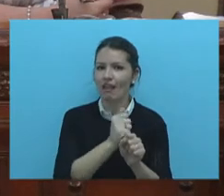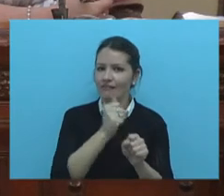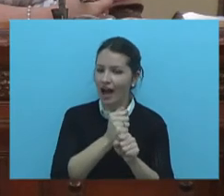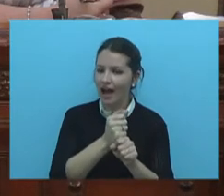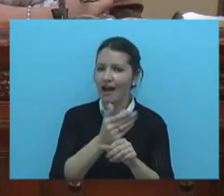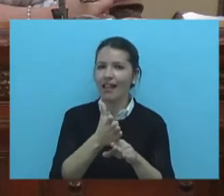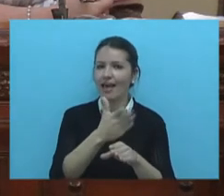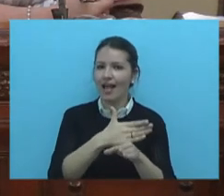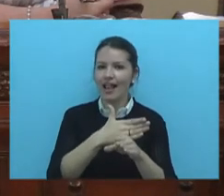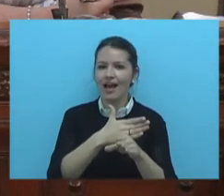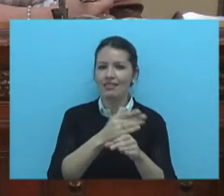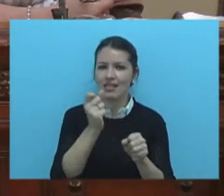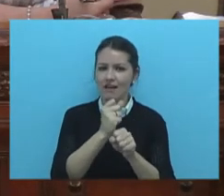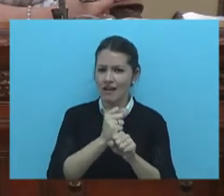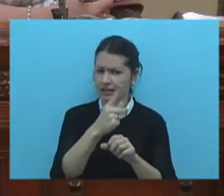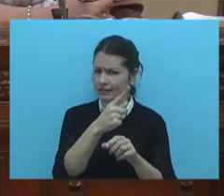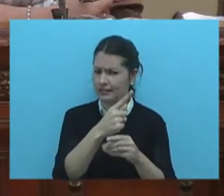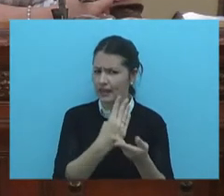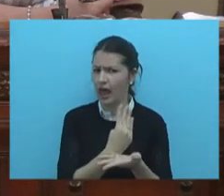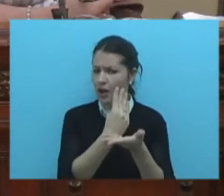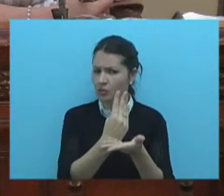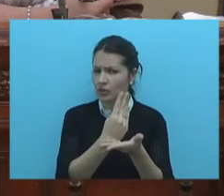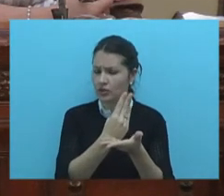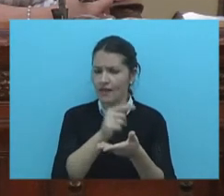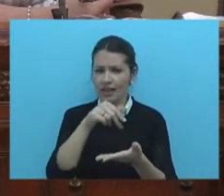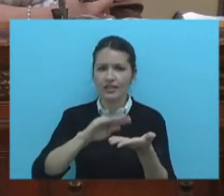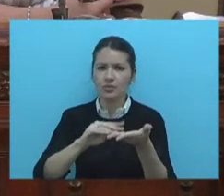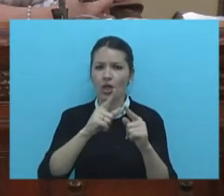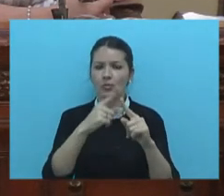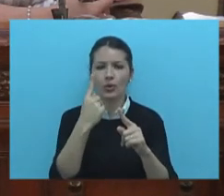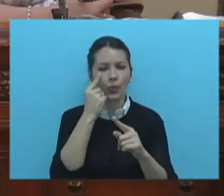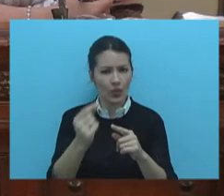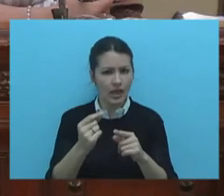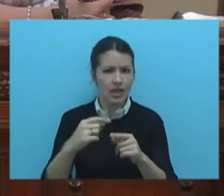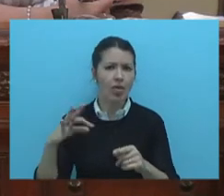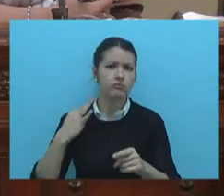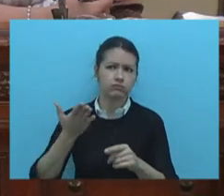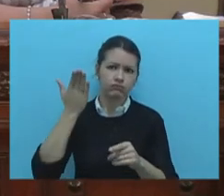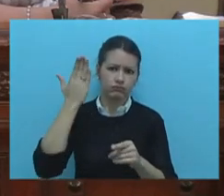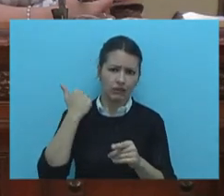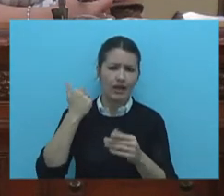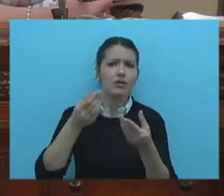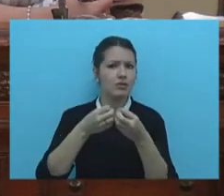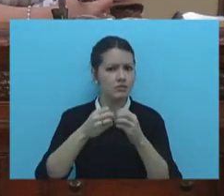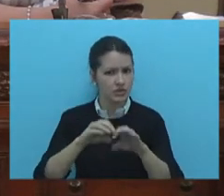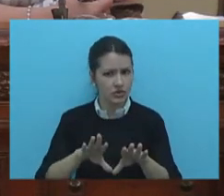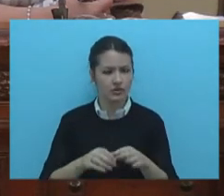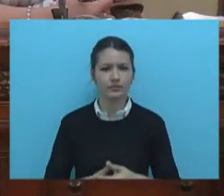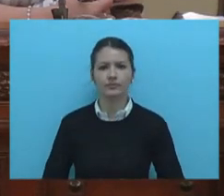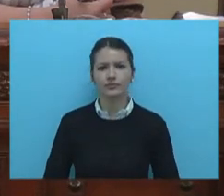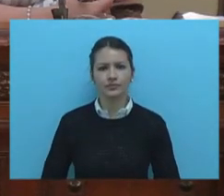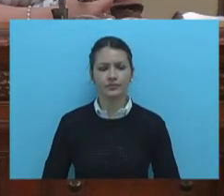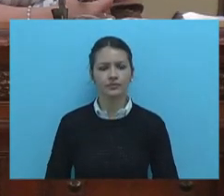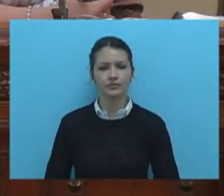que son diputados por un día, que hace años, digamos, ya se viene practicando, que traten de